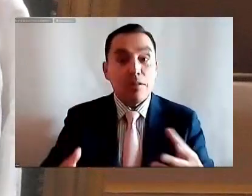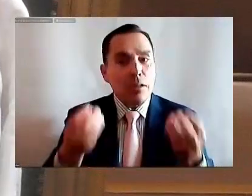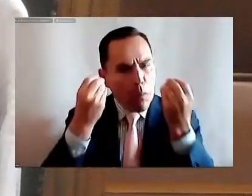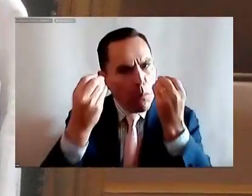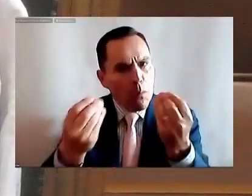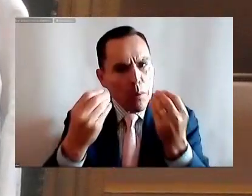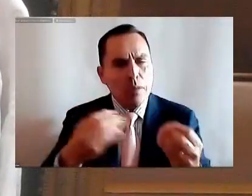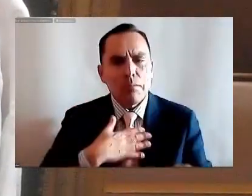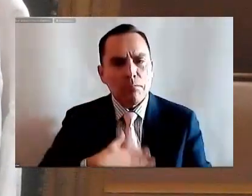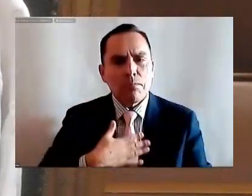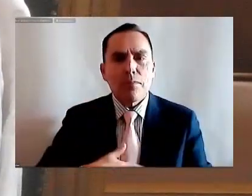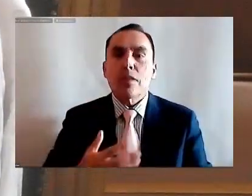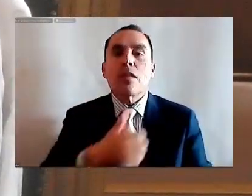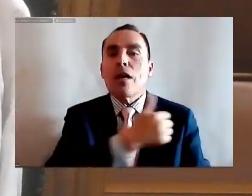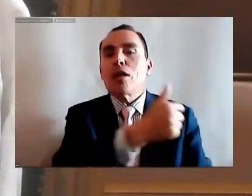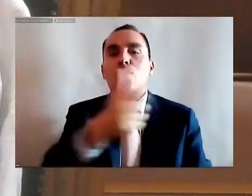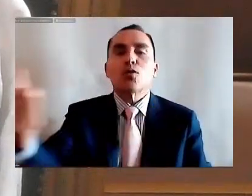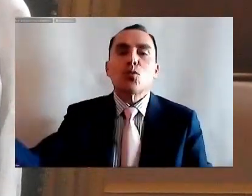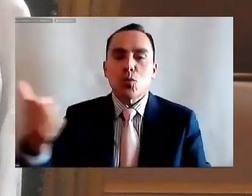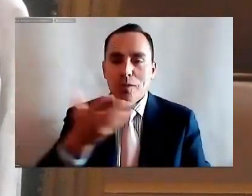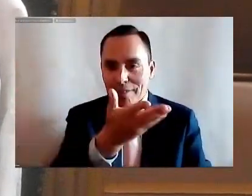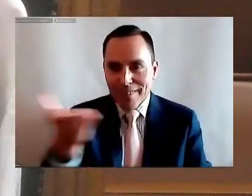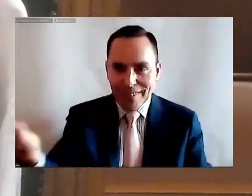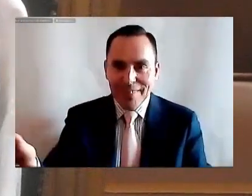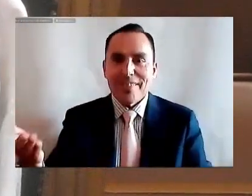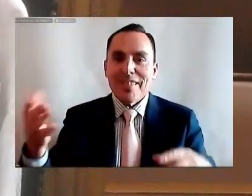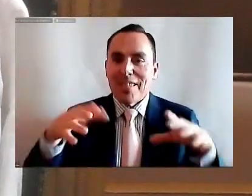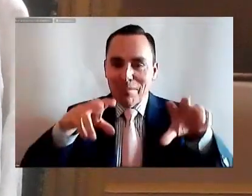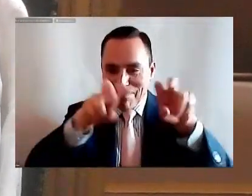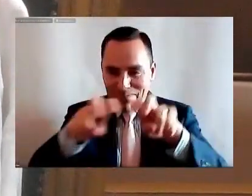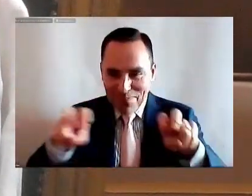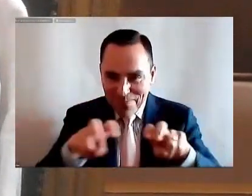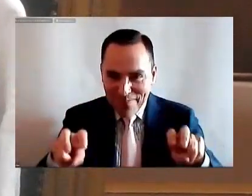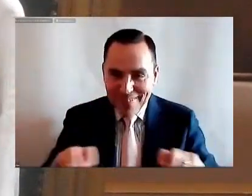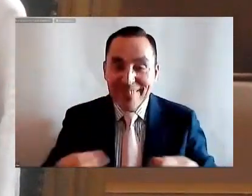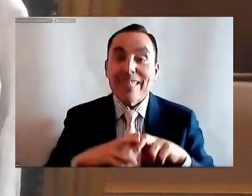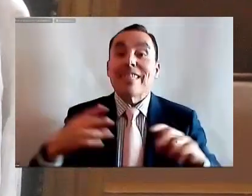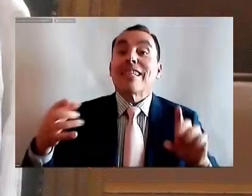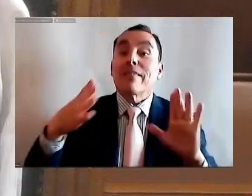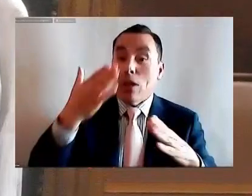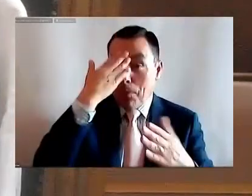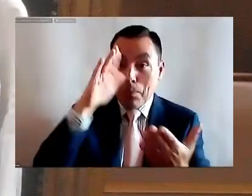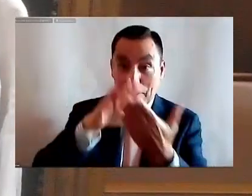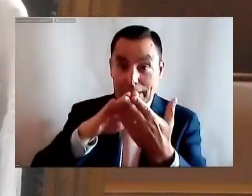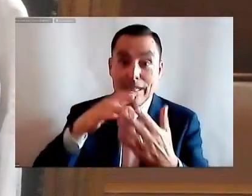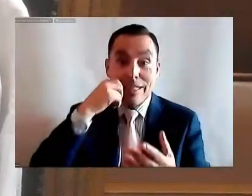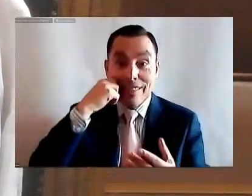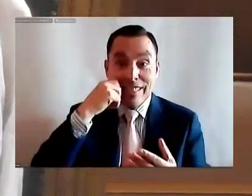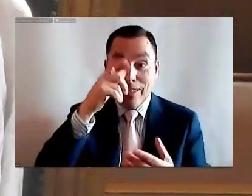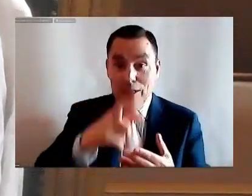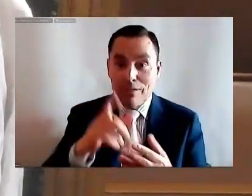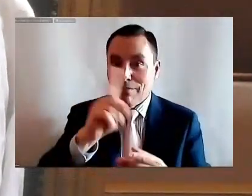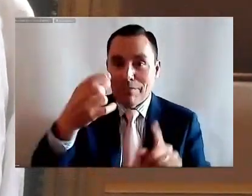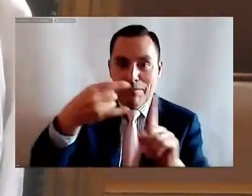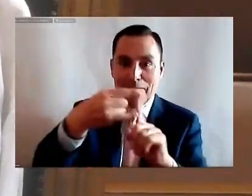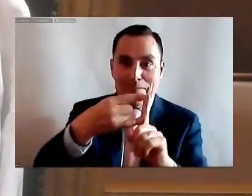también a todos ustedes que han venido a esta actividad, ya sea por la vía presencial o como y no presencial. Muchas gracias.